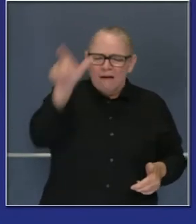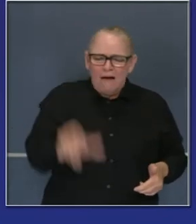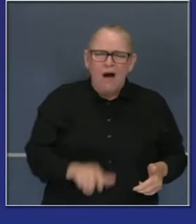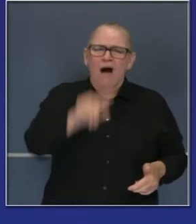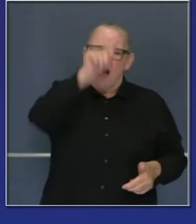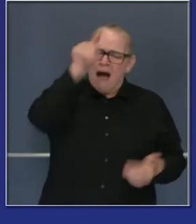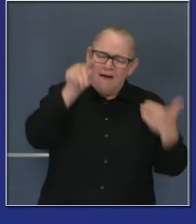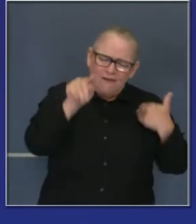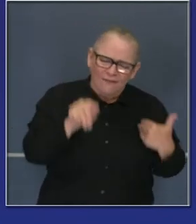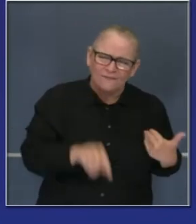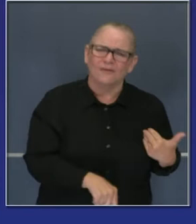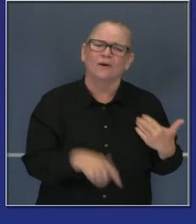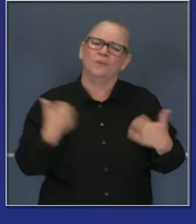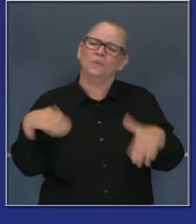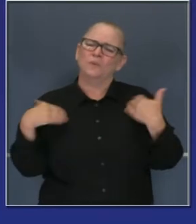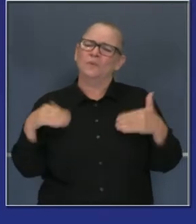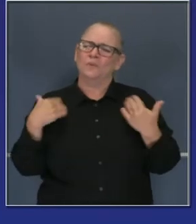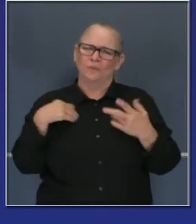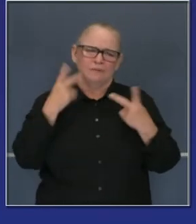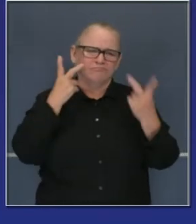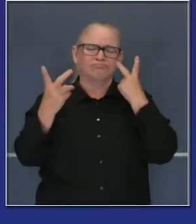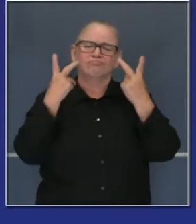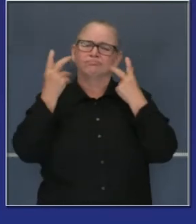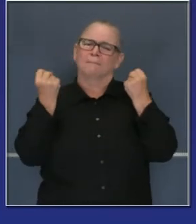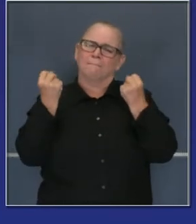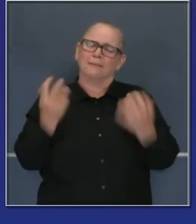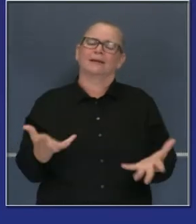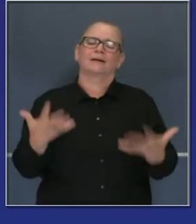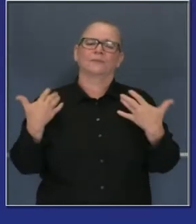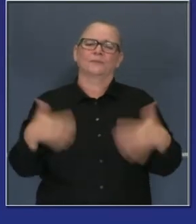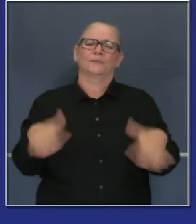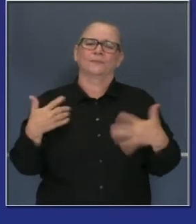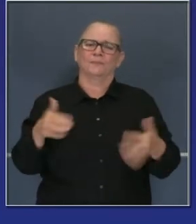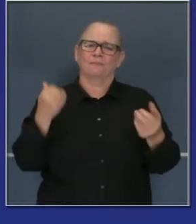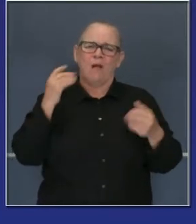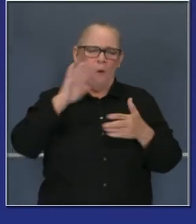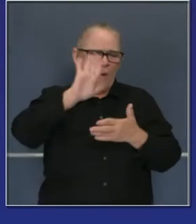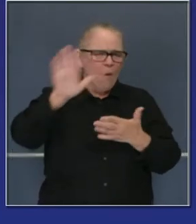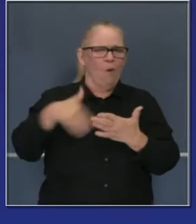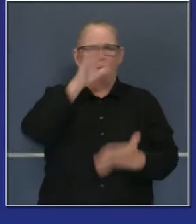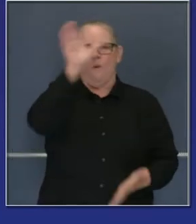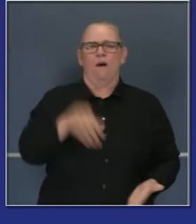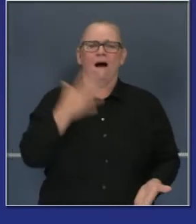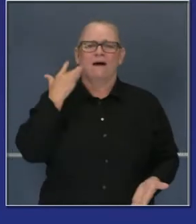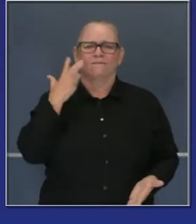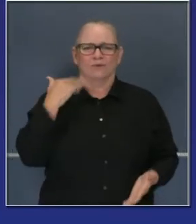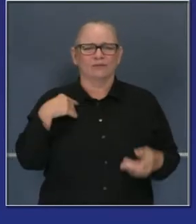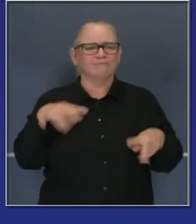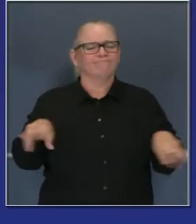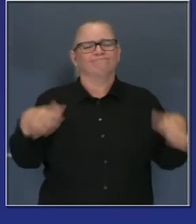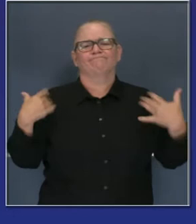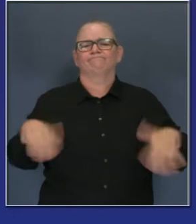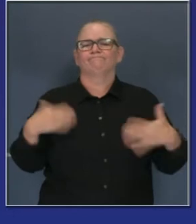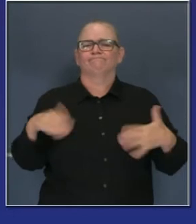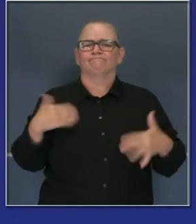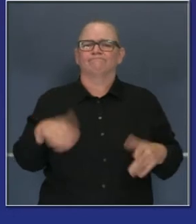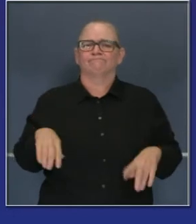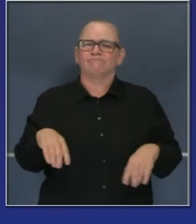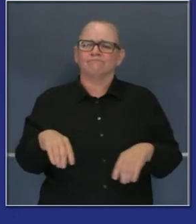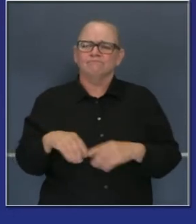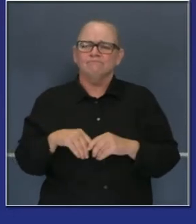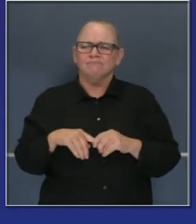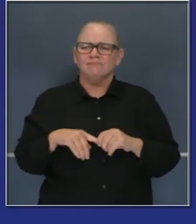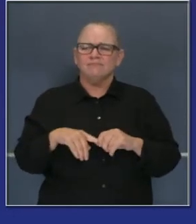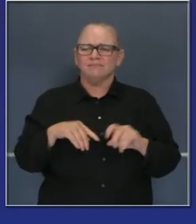he trabajado yo por la mayor parte de este estado en azul en la última semana y me recuerdan constantemente al ir manejando y al ver